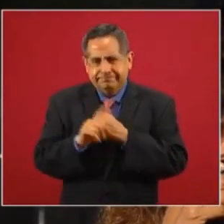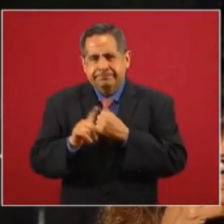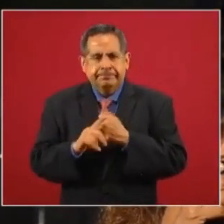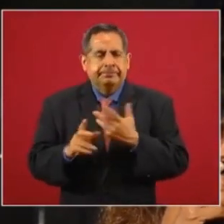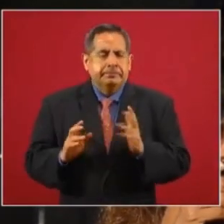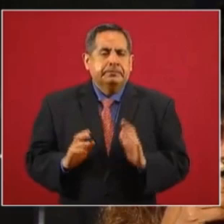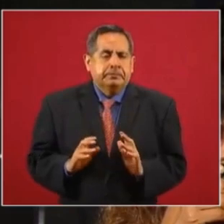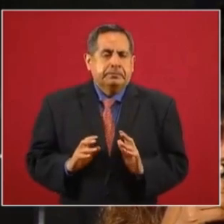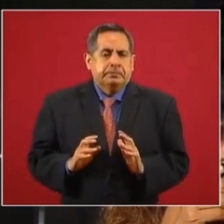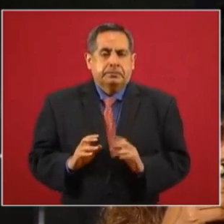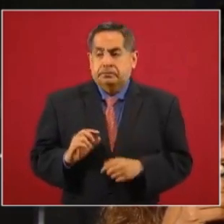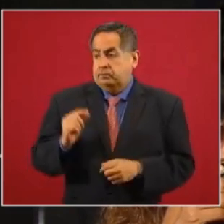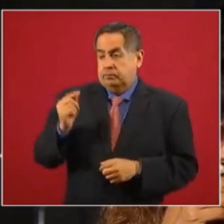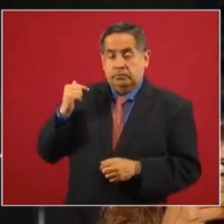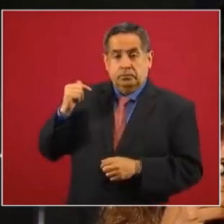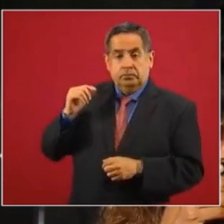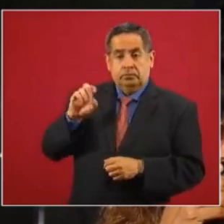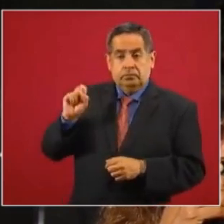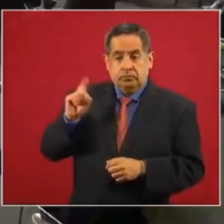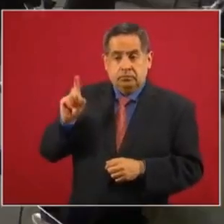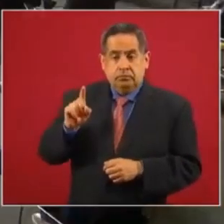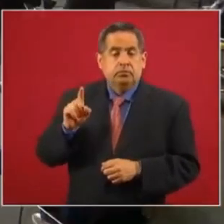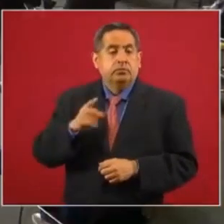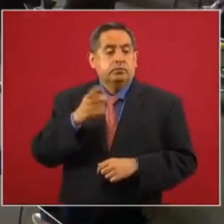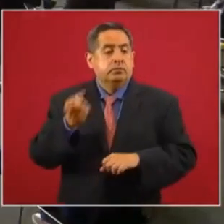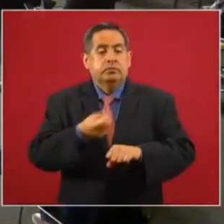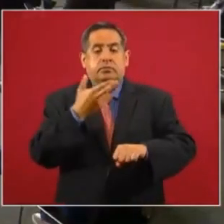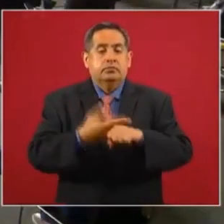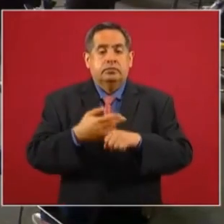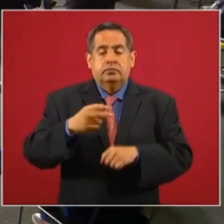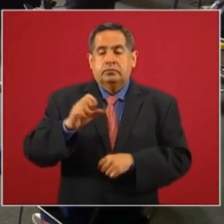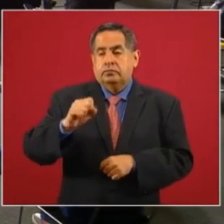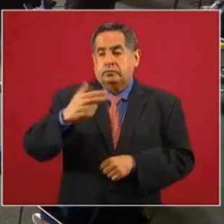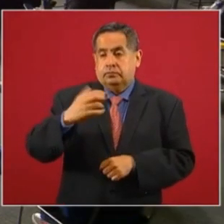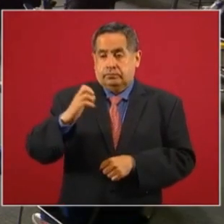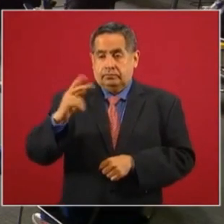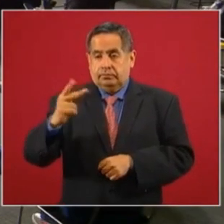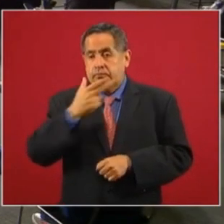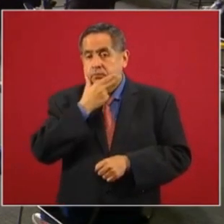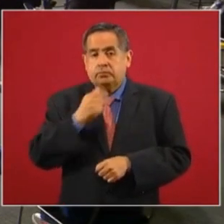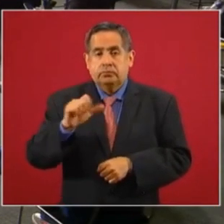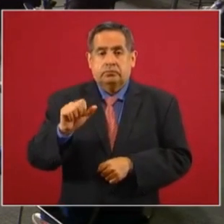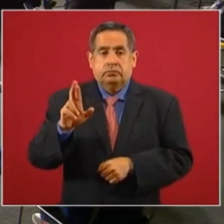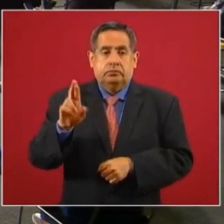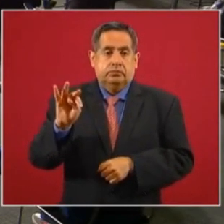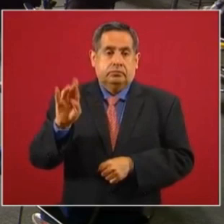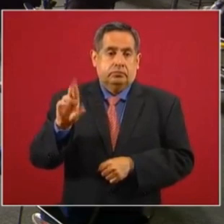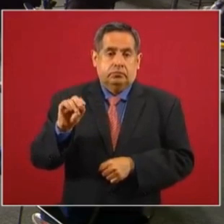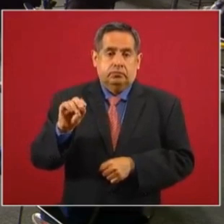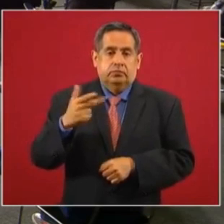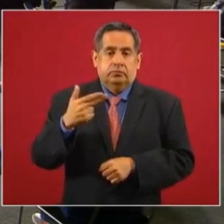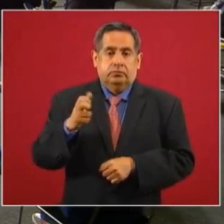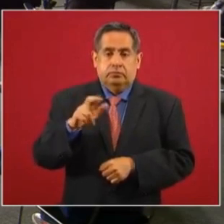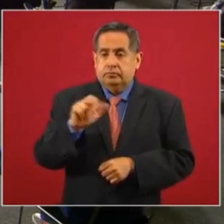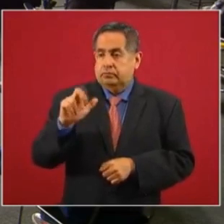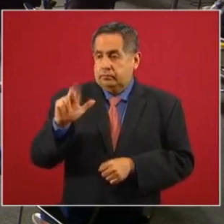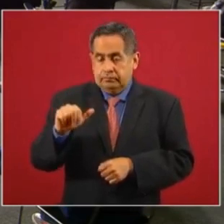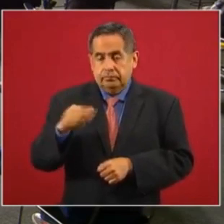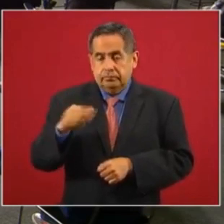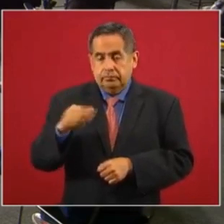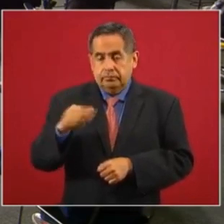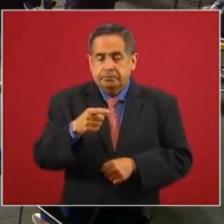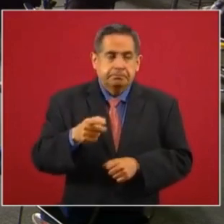este fin de semana el secretario de Hacienda, Arturo Herrera, pues en una reunión manifestó